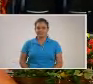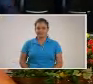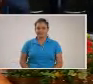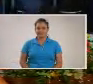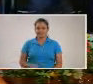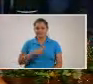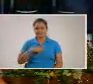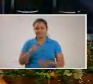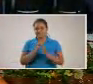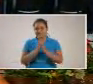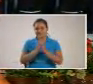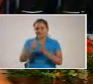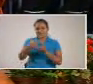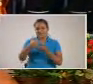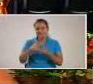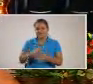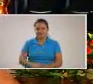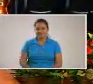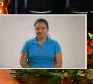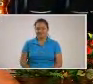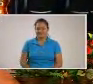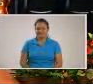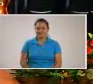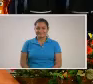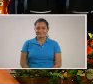Gracias, Rafita.